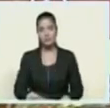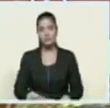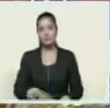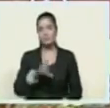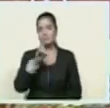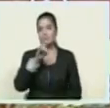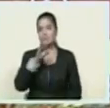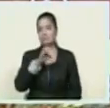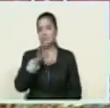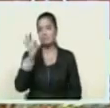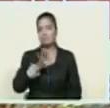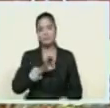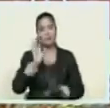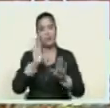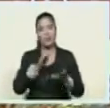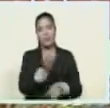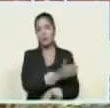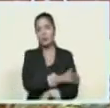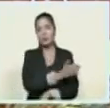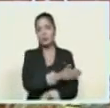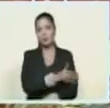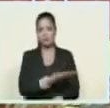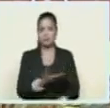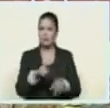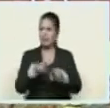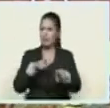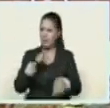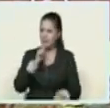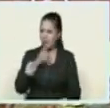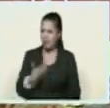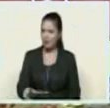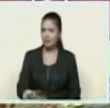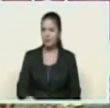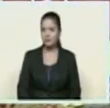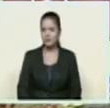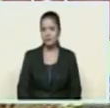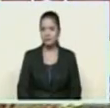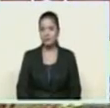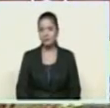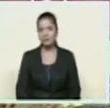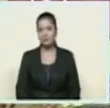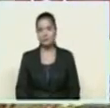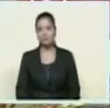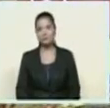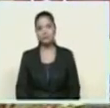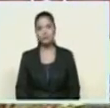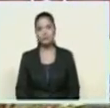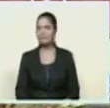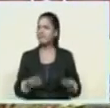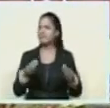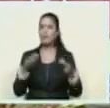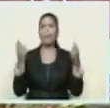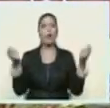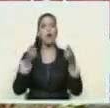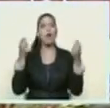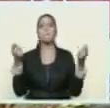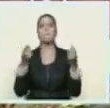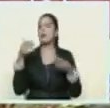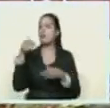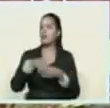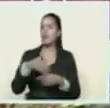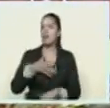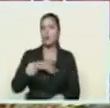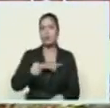100% a favor de la oposición ventajismo de piel como hicimos la campaña electoral